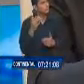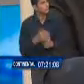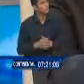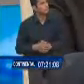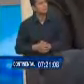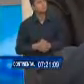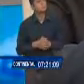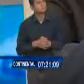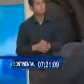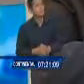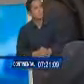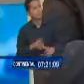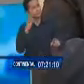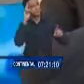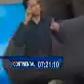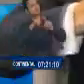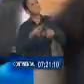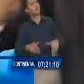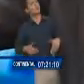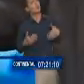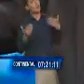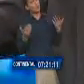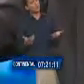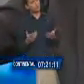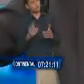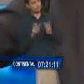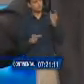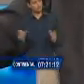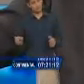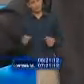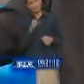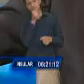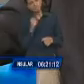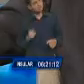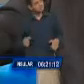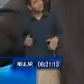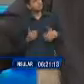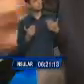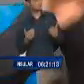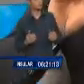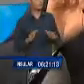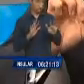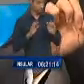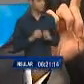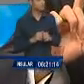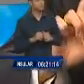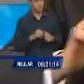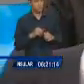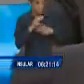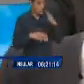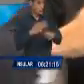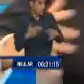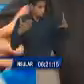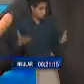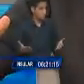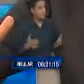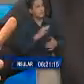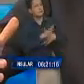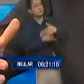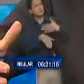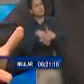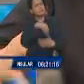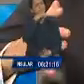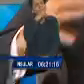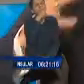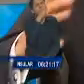comenzar a ver es la proyección del envejecimiento de la población ecuatoriana. Ahora, y el mundo entero se está envejeciendo.